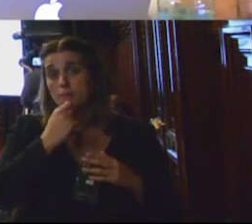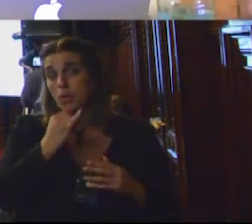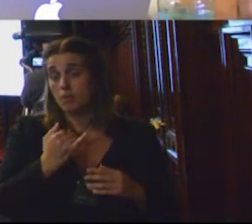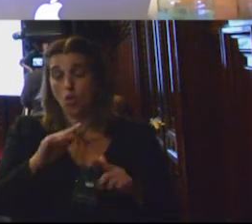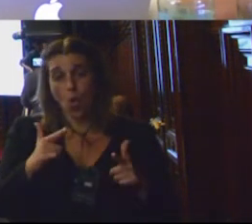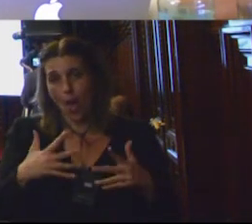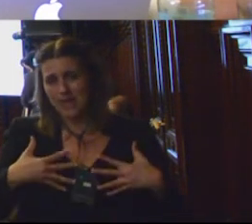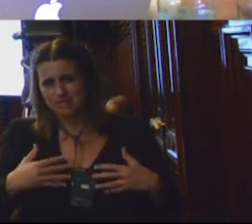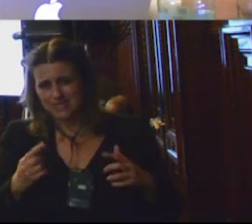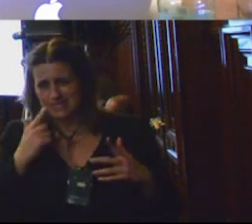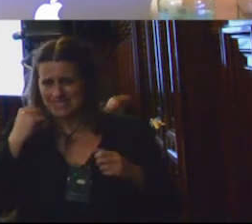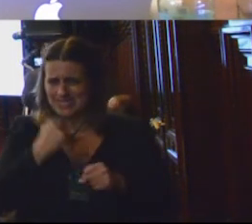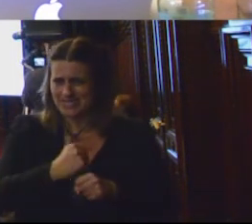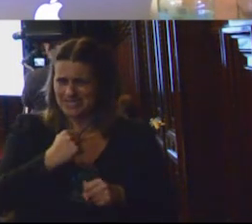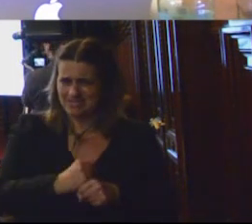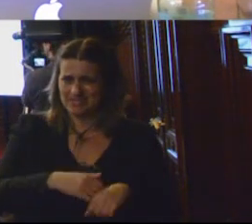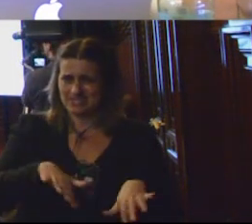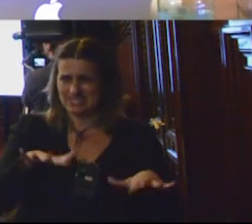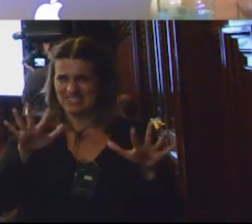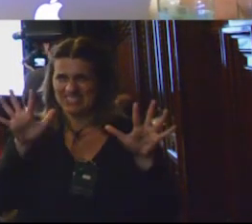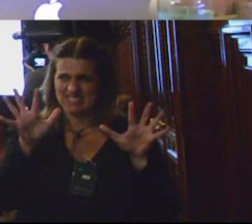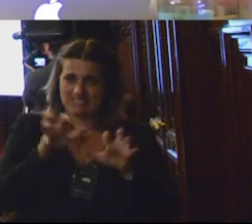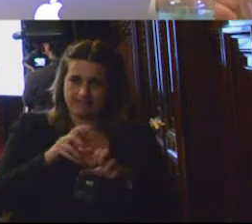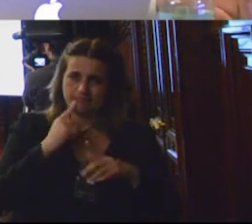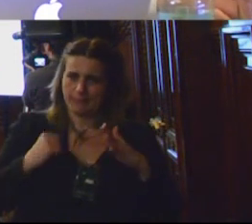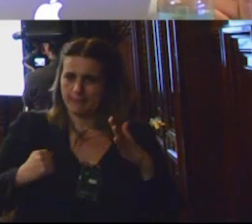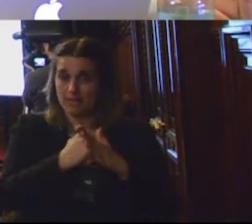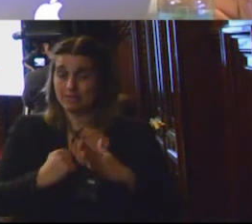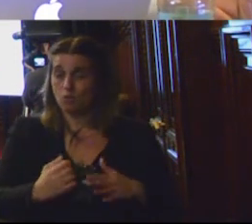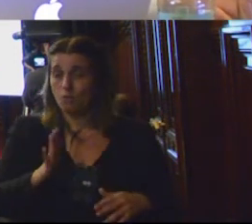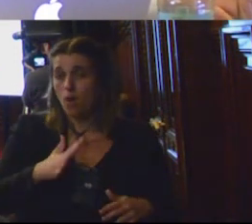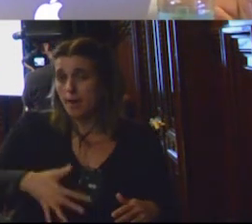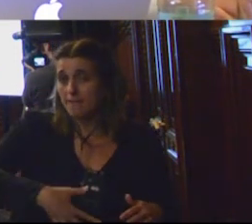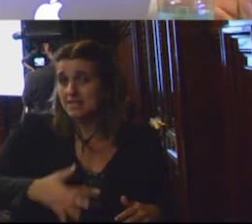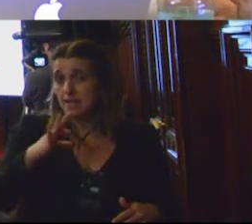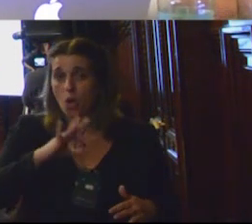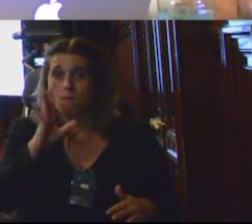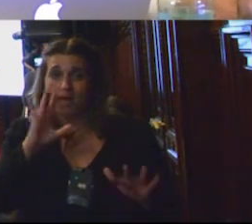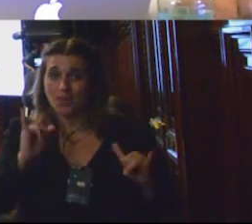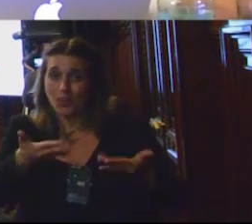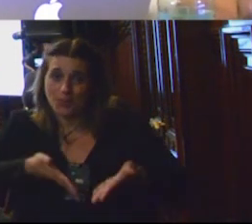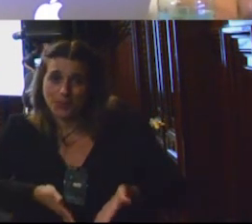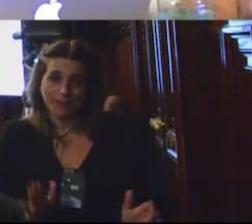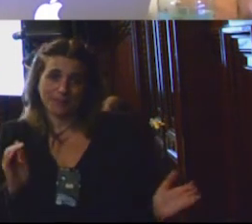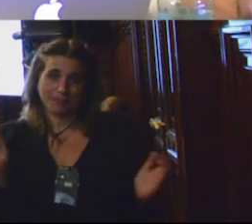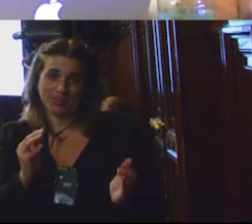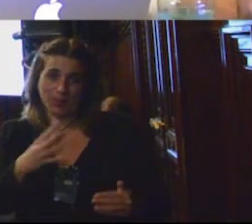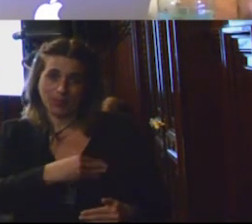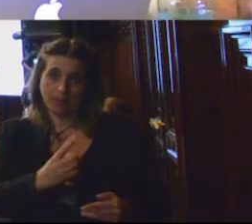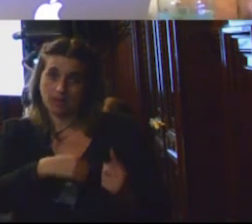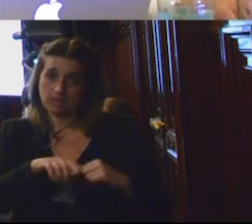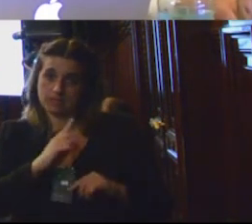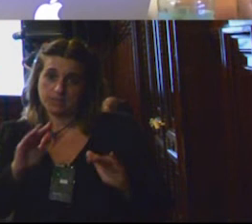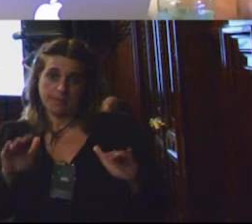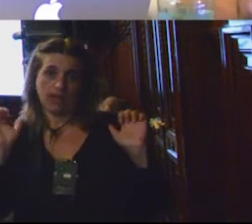insalubridad, de nivel máximo, la embarazada o madre que da de mamar debe ser alejada